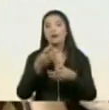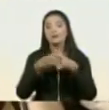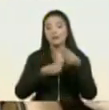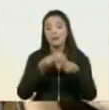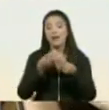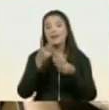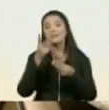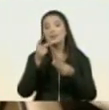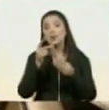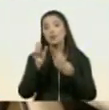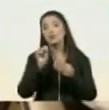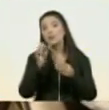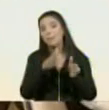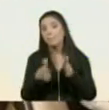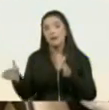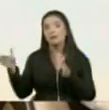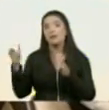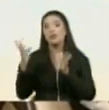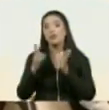año